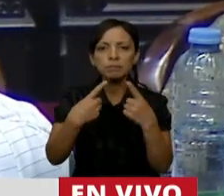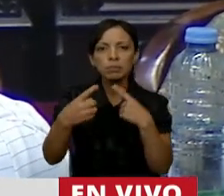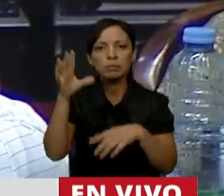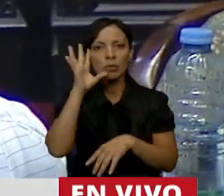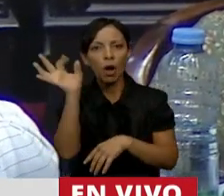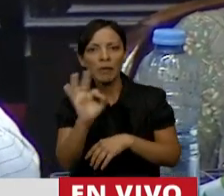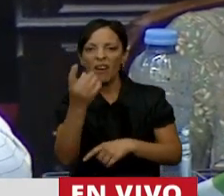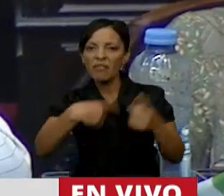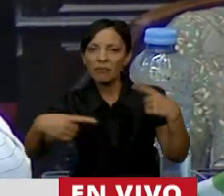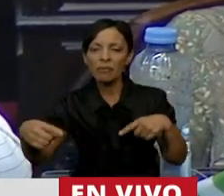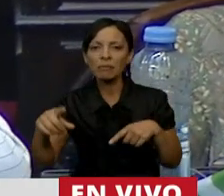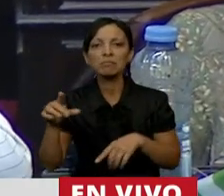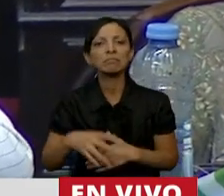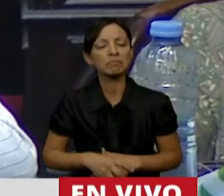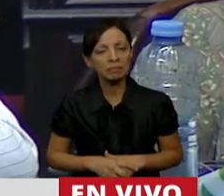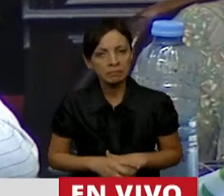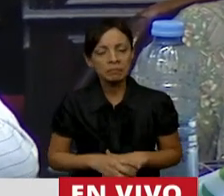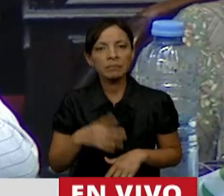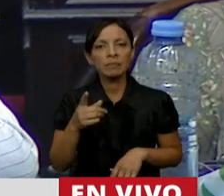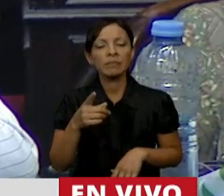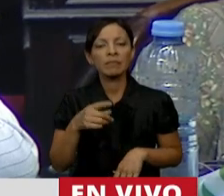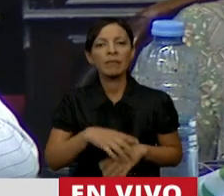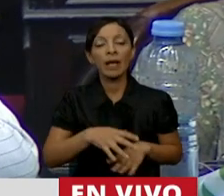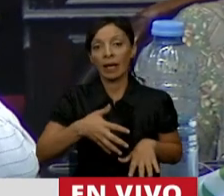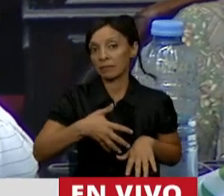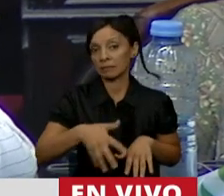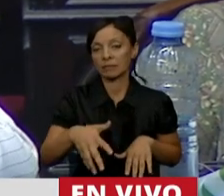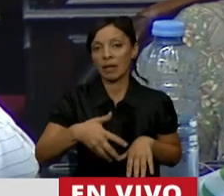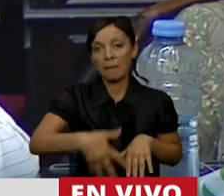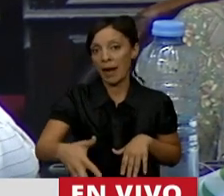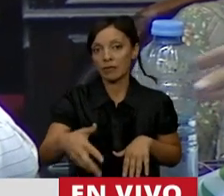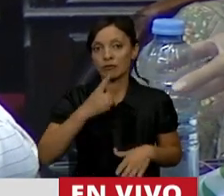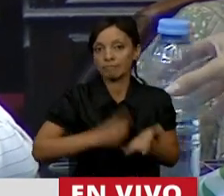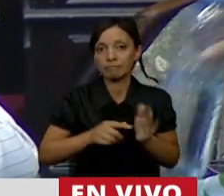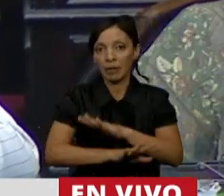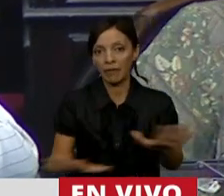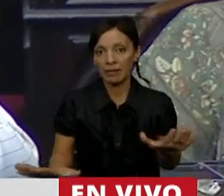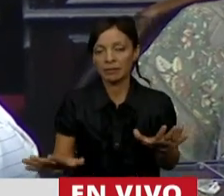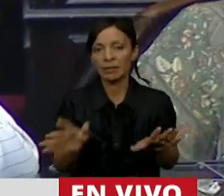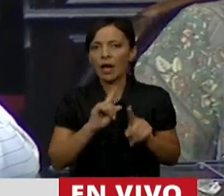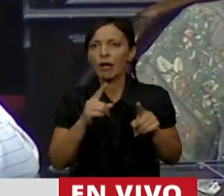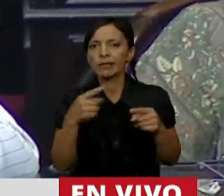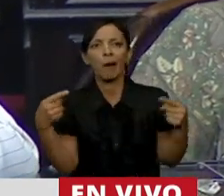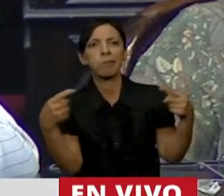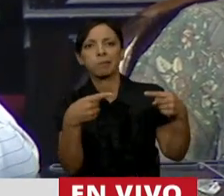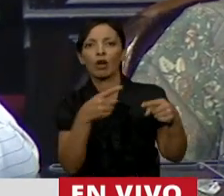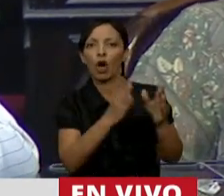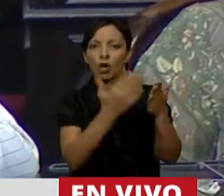brevemente algunas verdades expuestas. La IBE no está en disonancia con nuestra Constitución